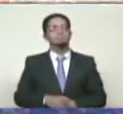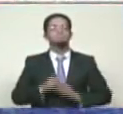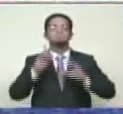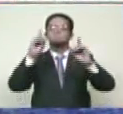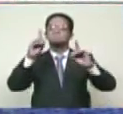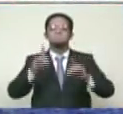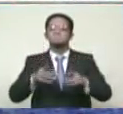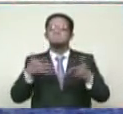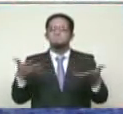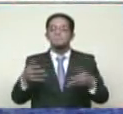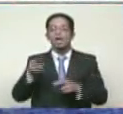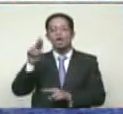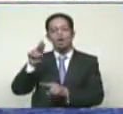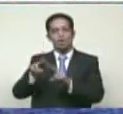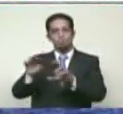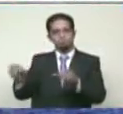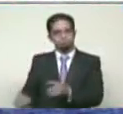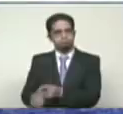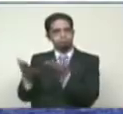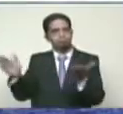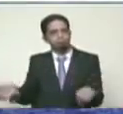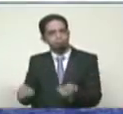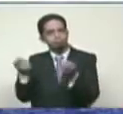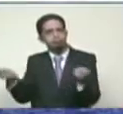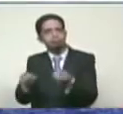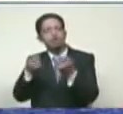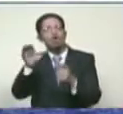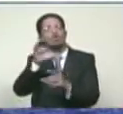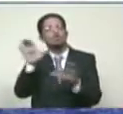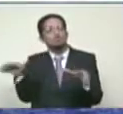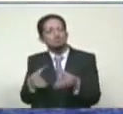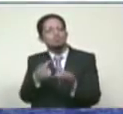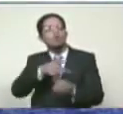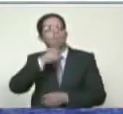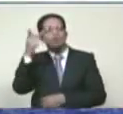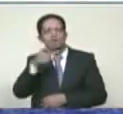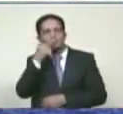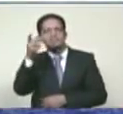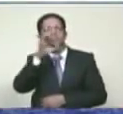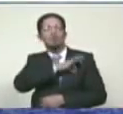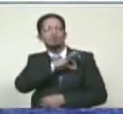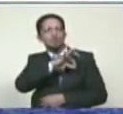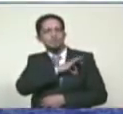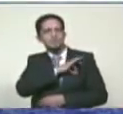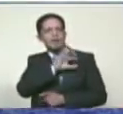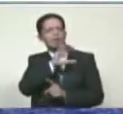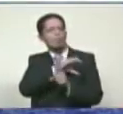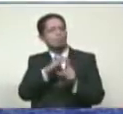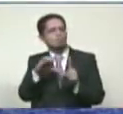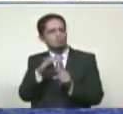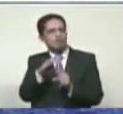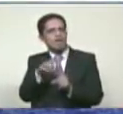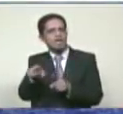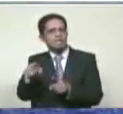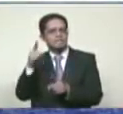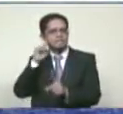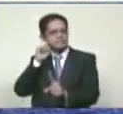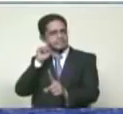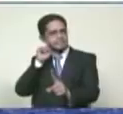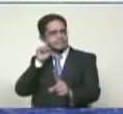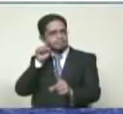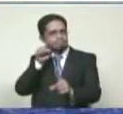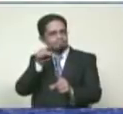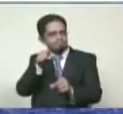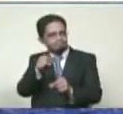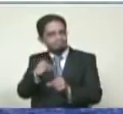un poderoso movimiento político, social, cultural, electoral, que nos llevara por